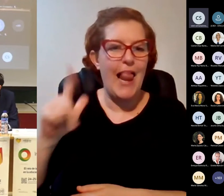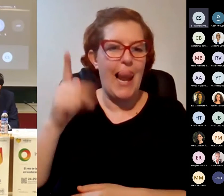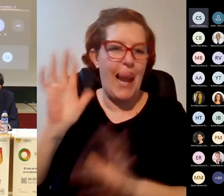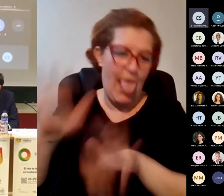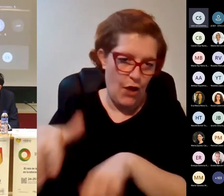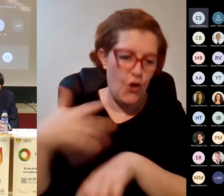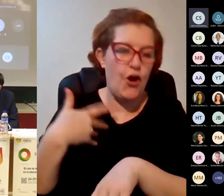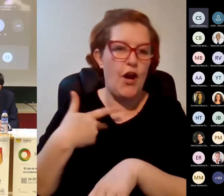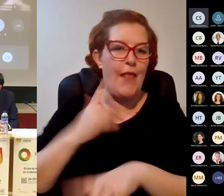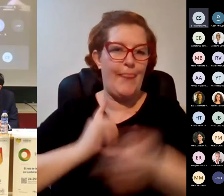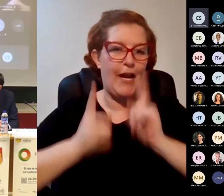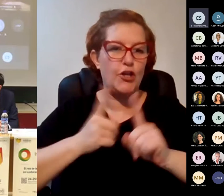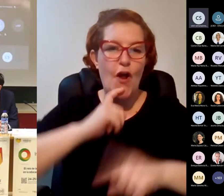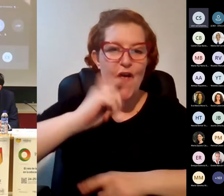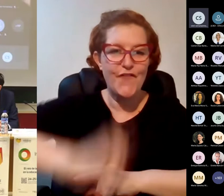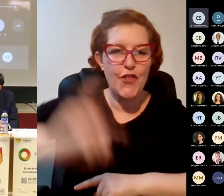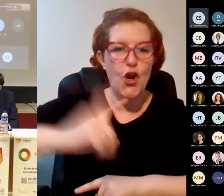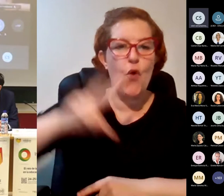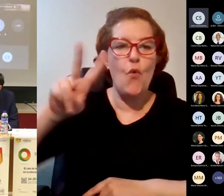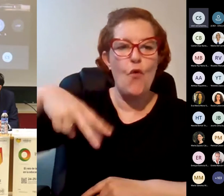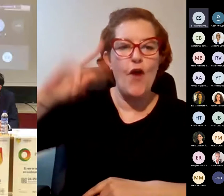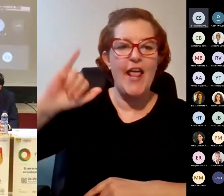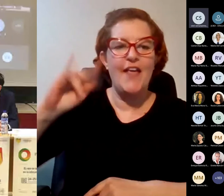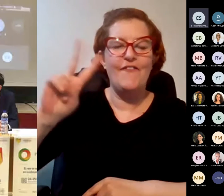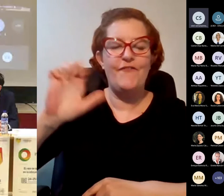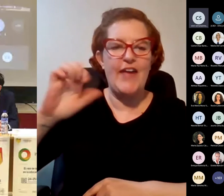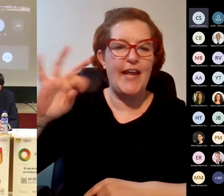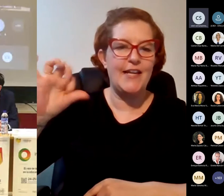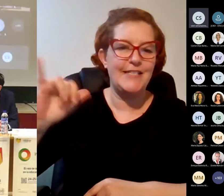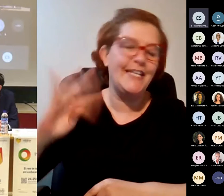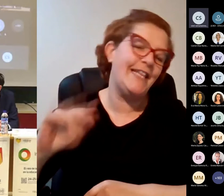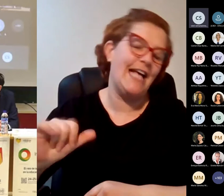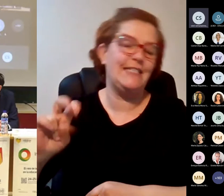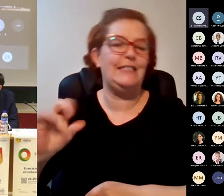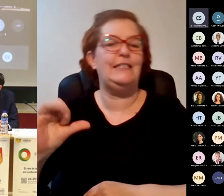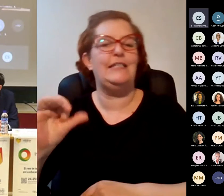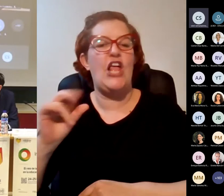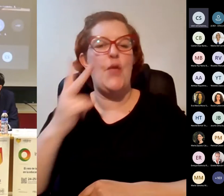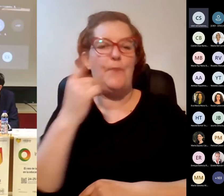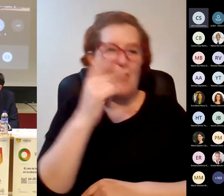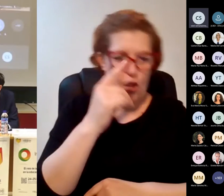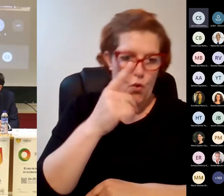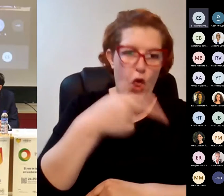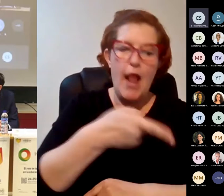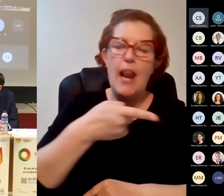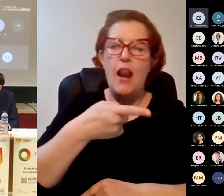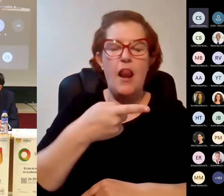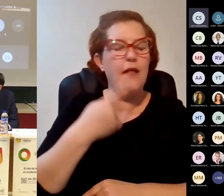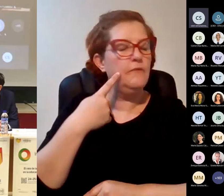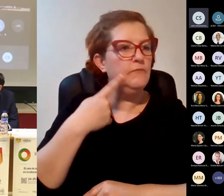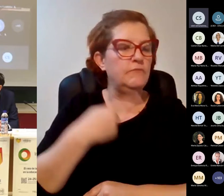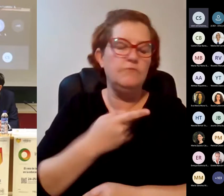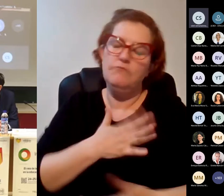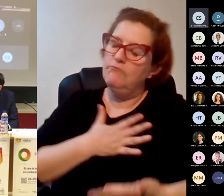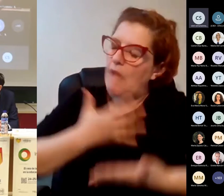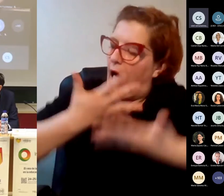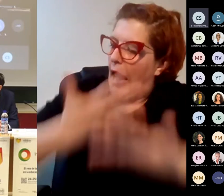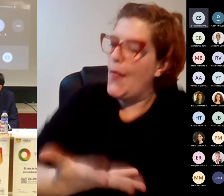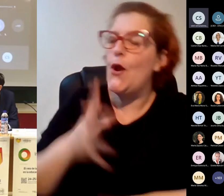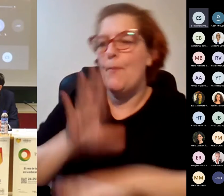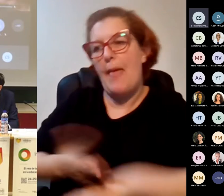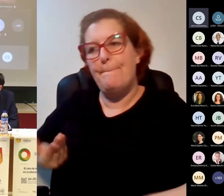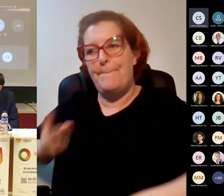fundación universitas 21 que ha tenido la generosidad de patrocinar un año más el primer prédica por